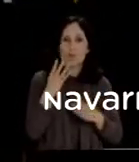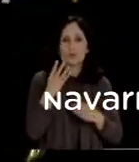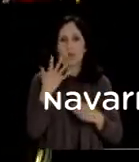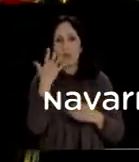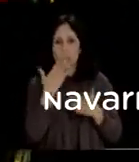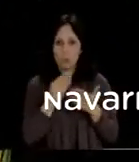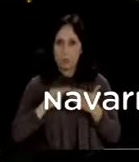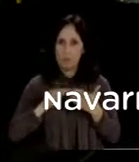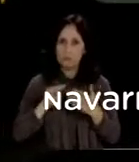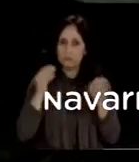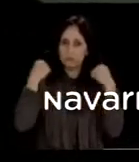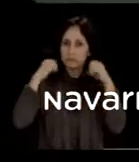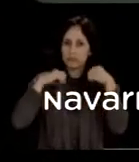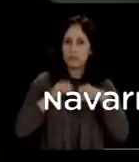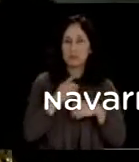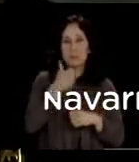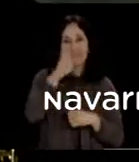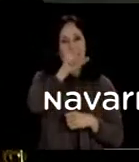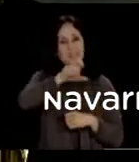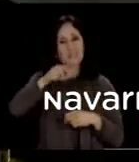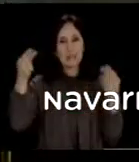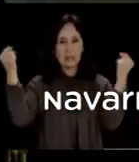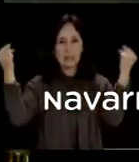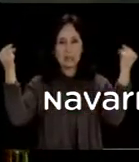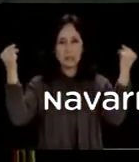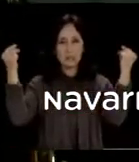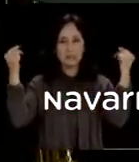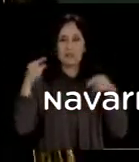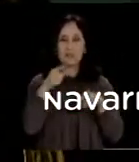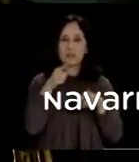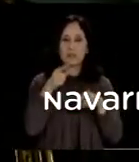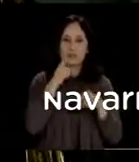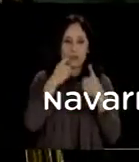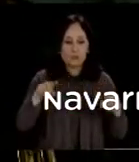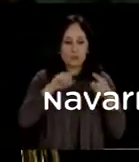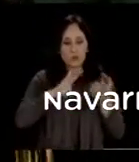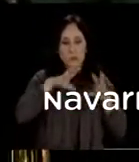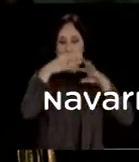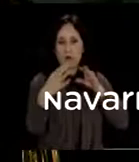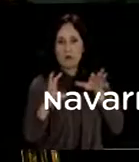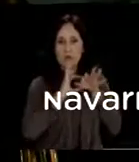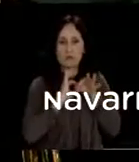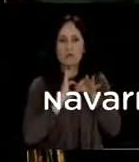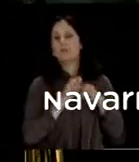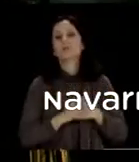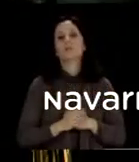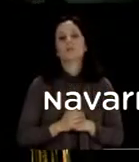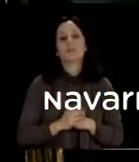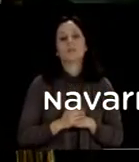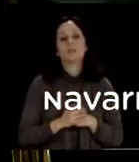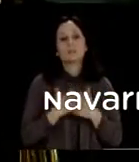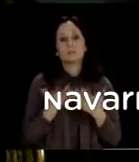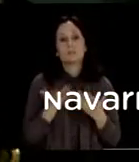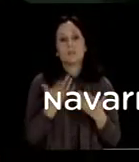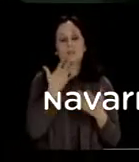que viene la gente... Sobre todo los danzaris, para habilitarse un poco a nuestra música y ahora desarrollar también con las